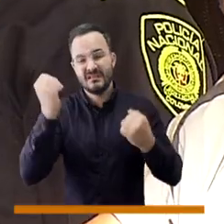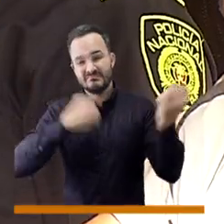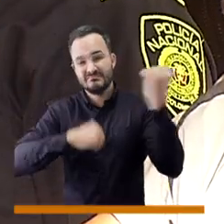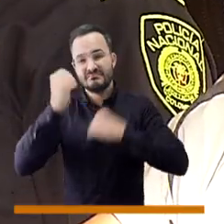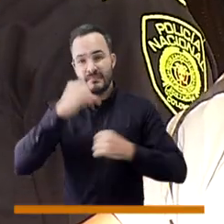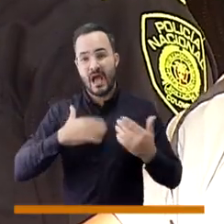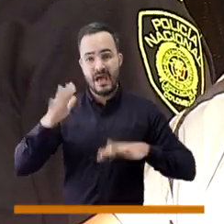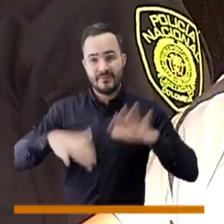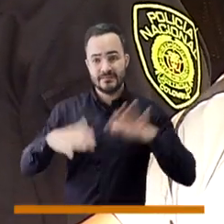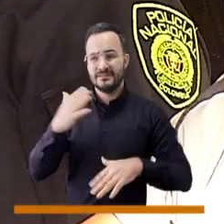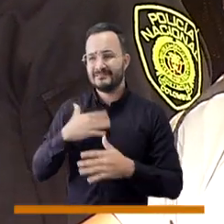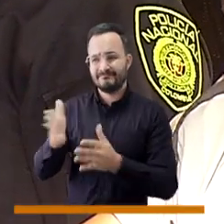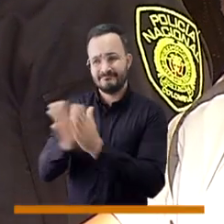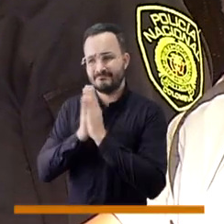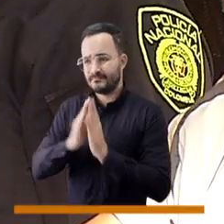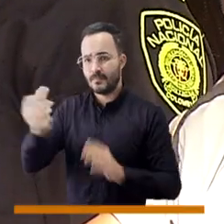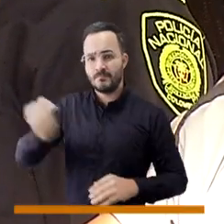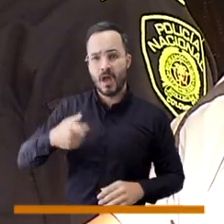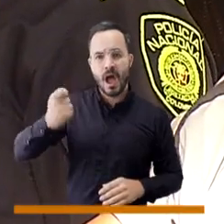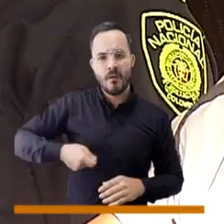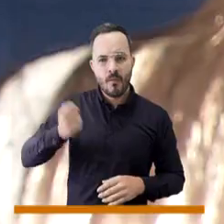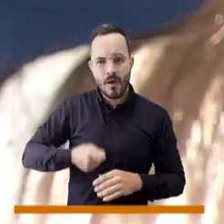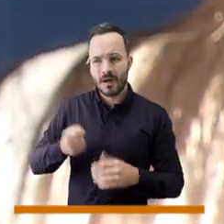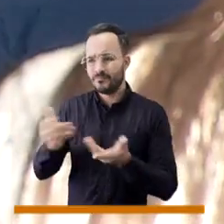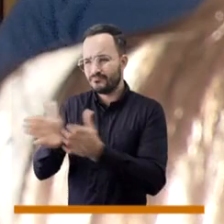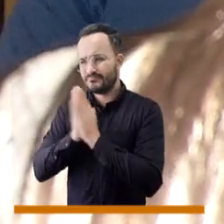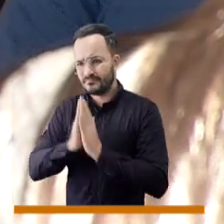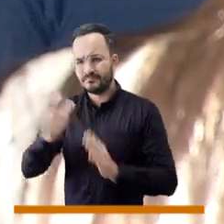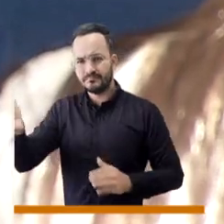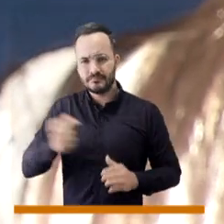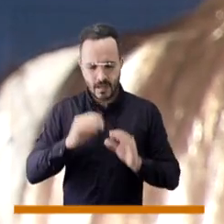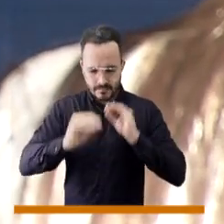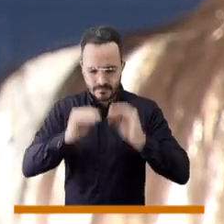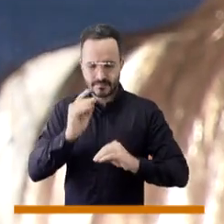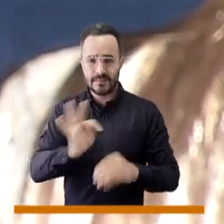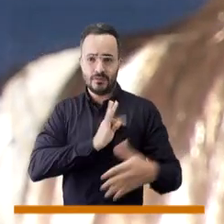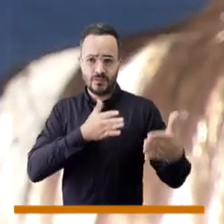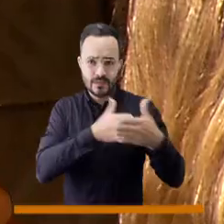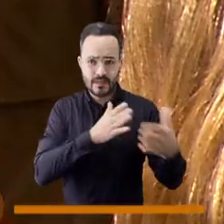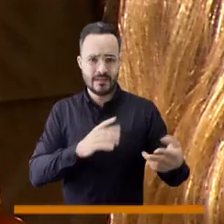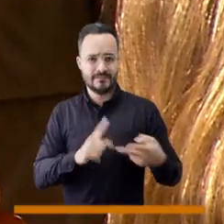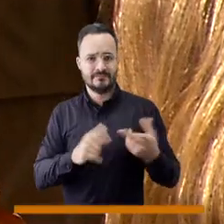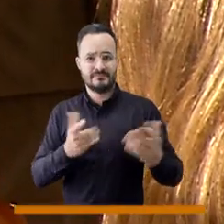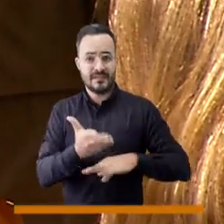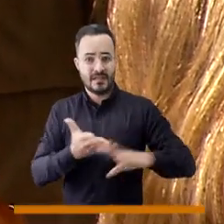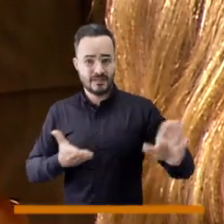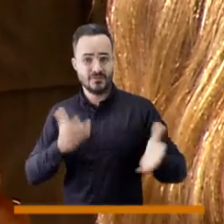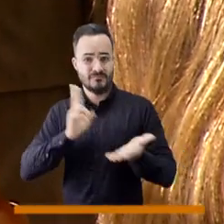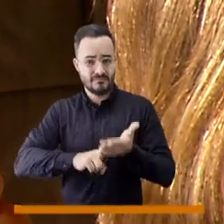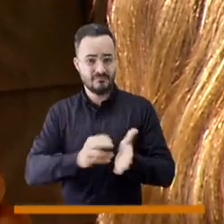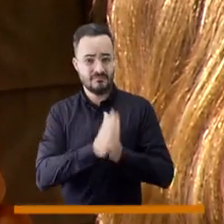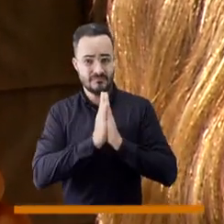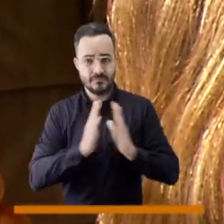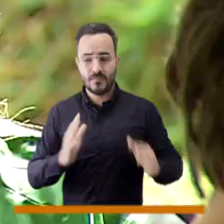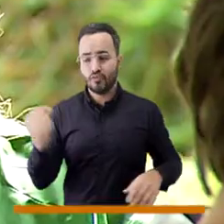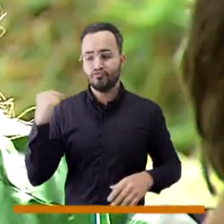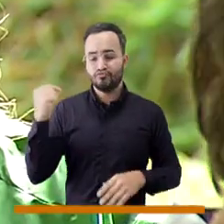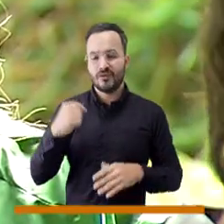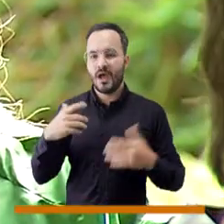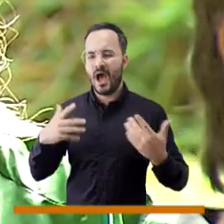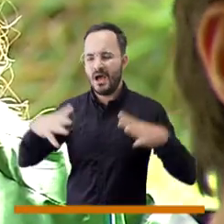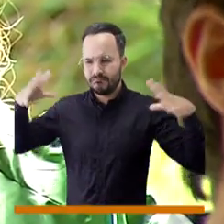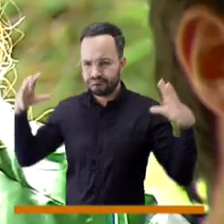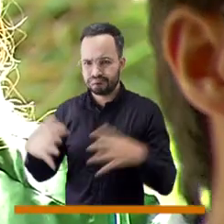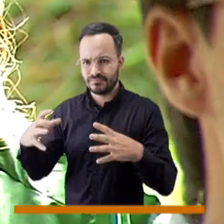hemos buscado por nuestros propios medios, hemos contratado a abogados para llevar derechos de petición, tutelas, hasta instauramos la